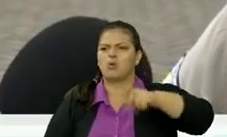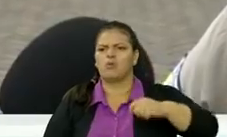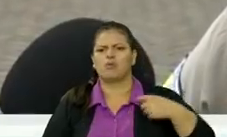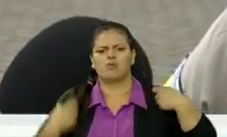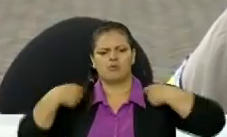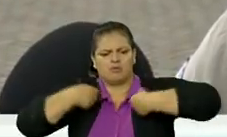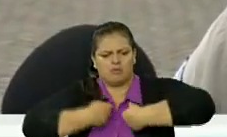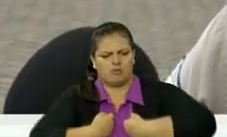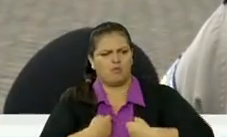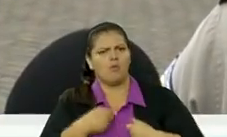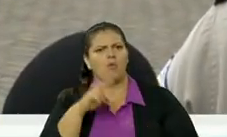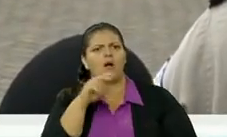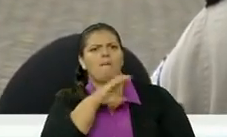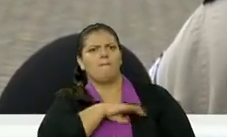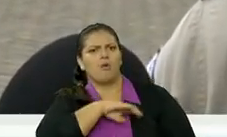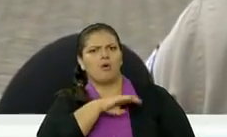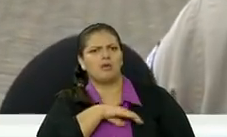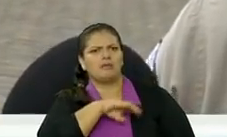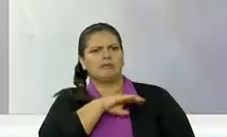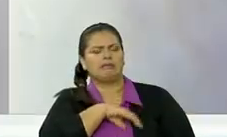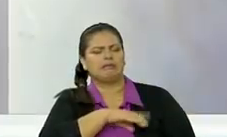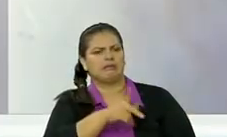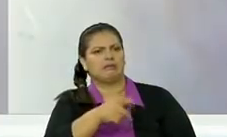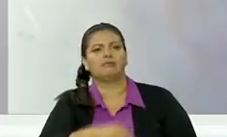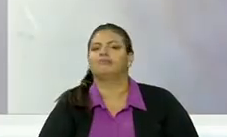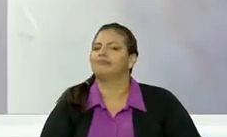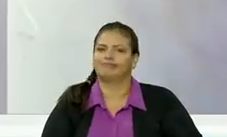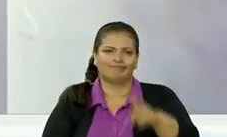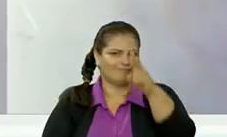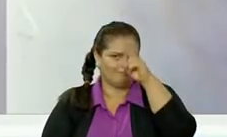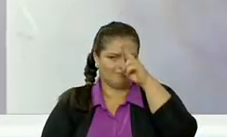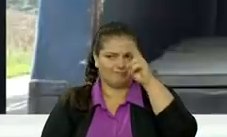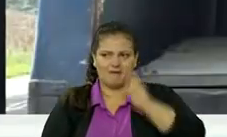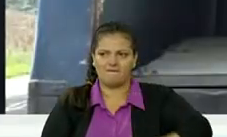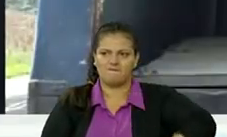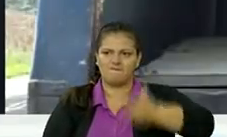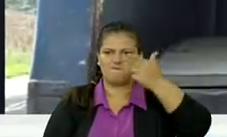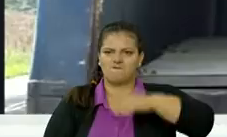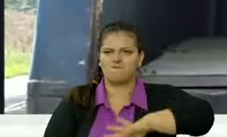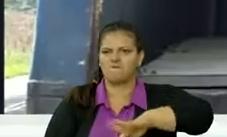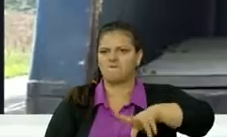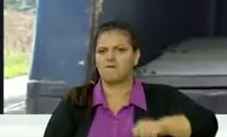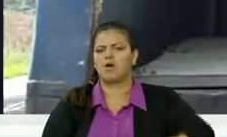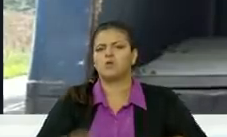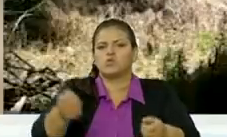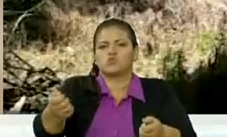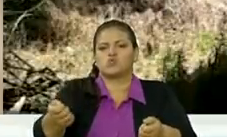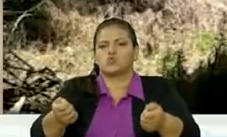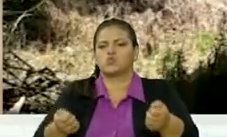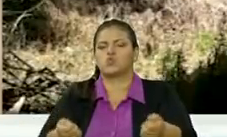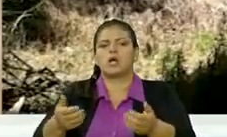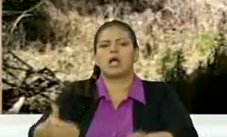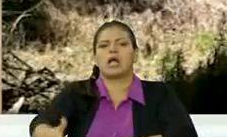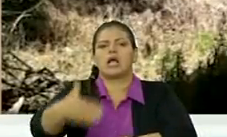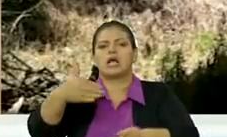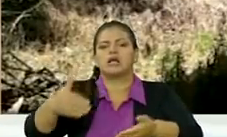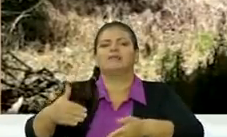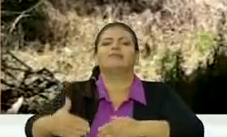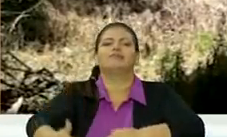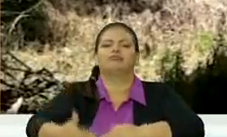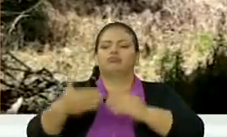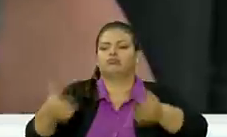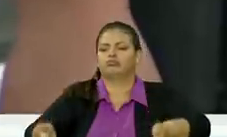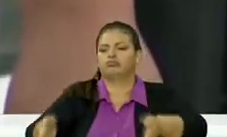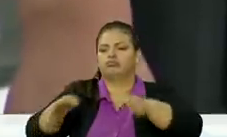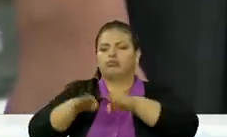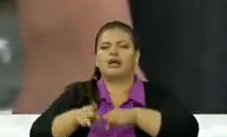y también trabajos periciales. La mercadería, que era medicina, hasta ahora no ha sido recuperada. La policía está